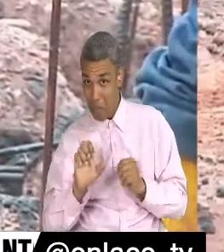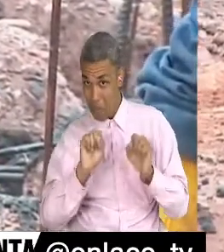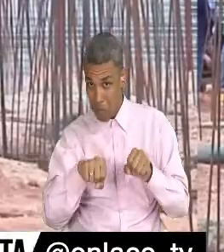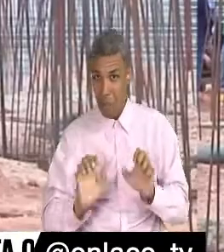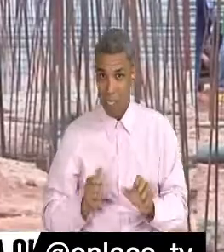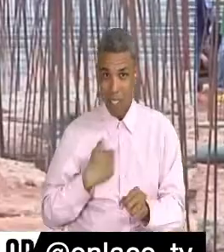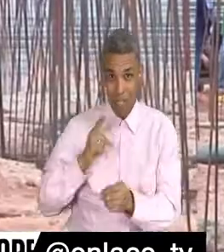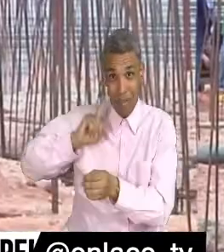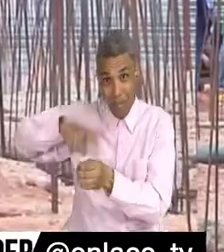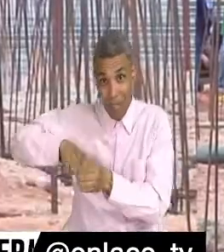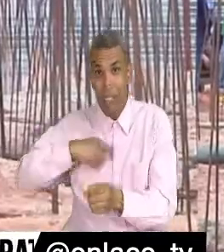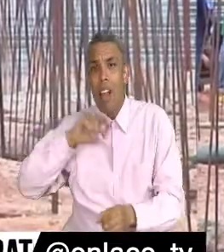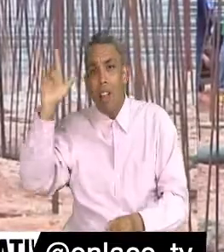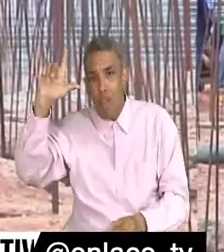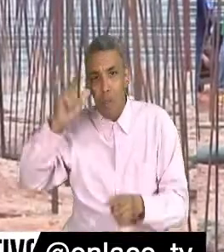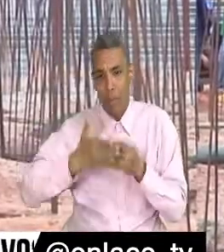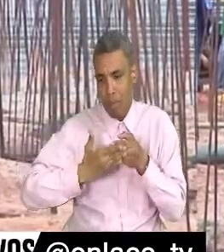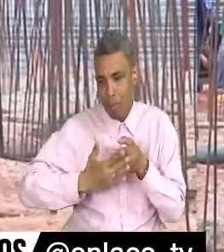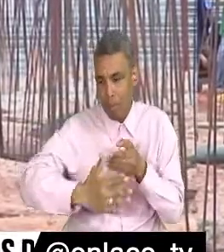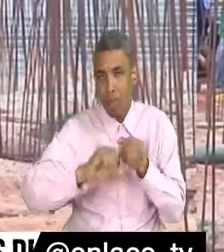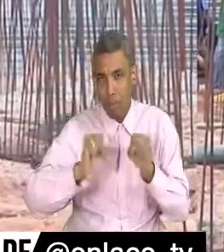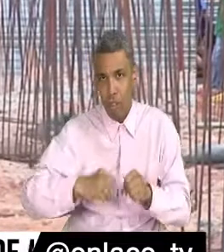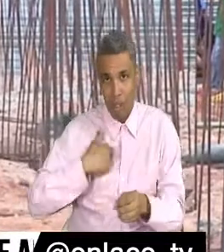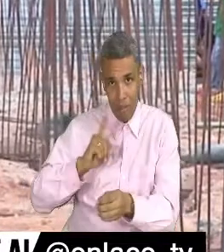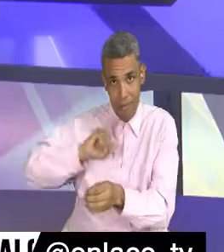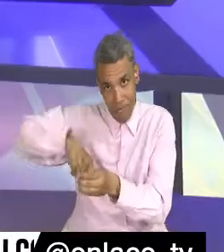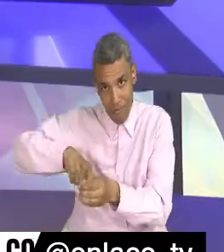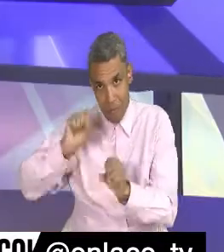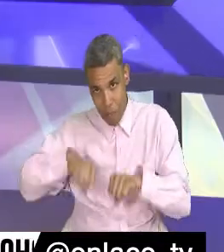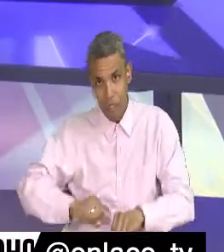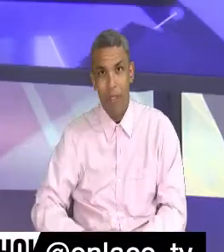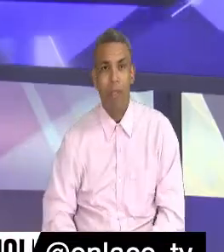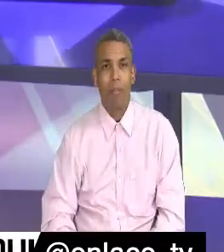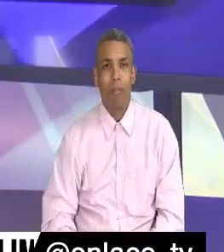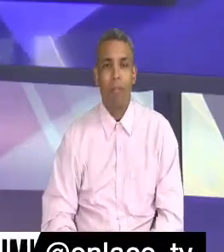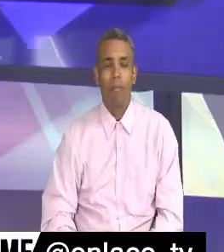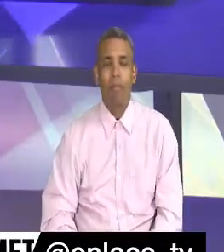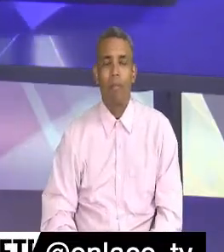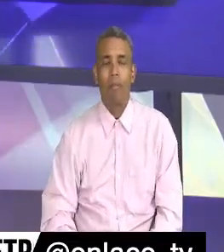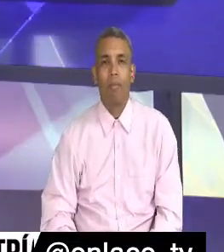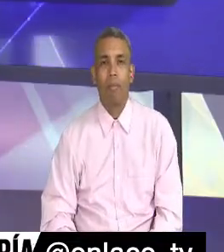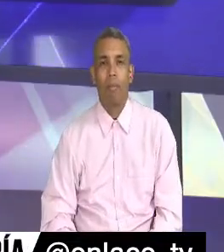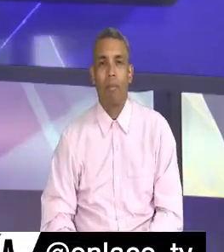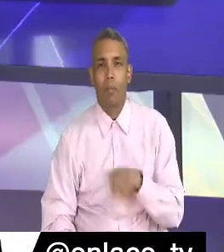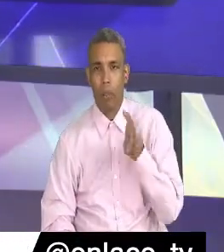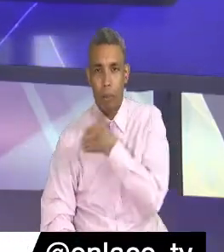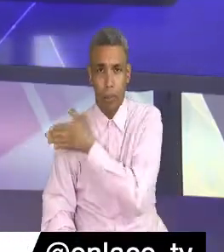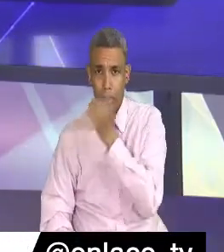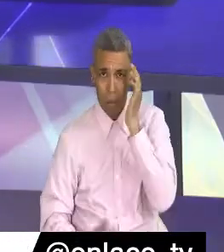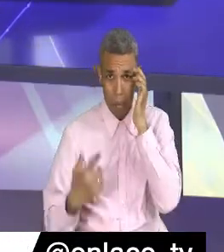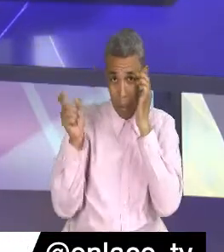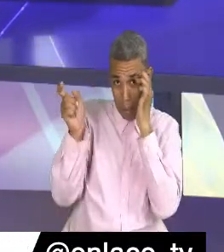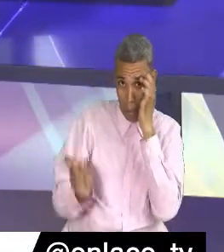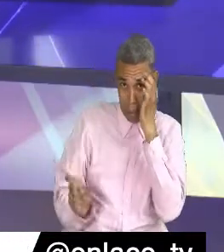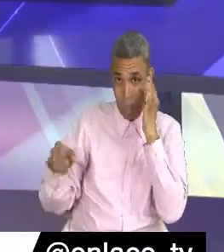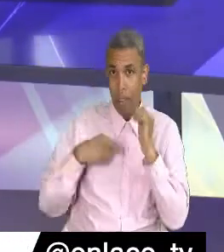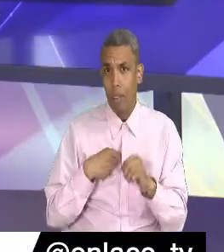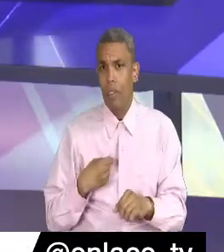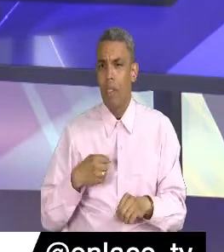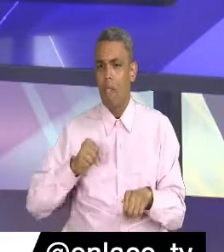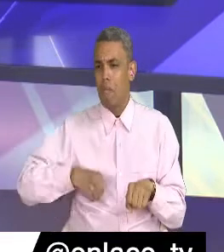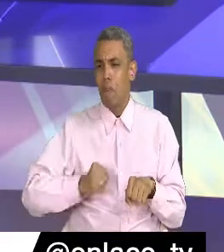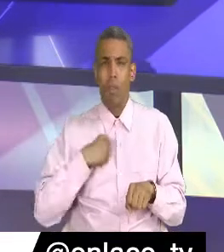este lunes 3 de abril podrá registrarse. Y en otro hecho, un ciudadano denunció que su moto fue robada por un hombre que se